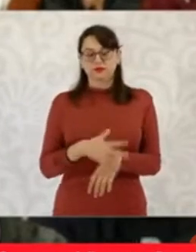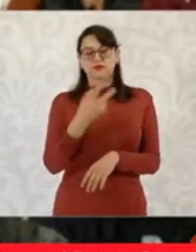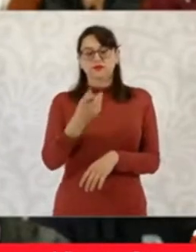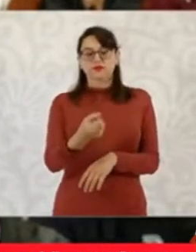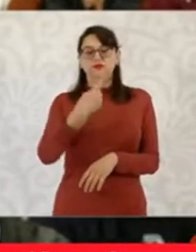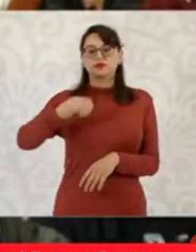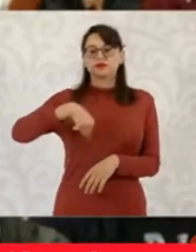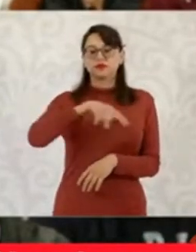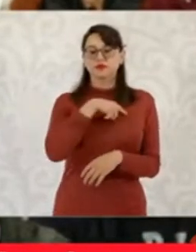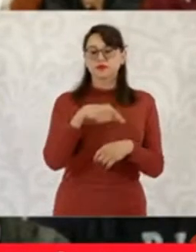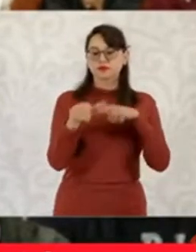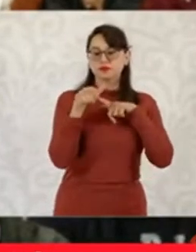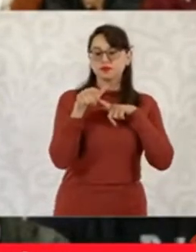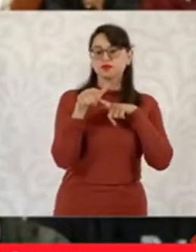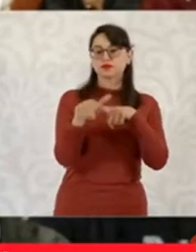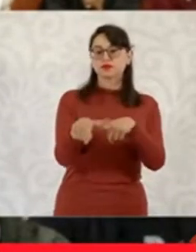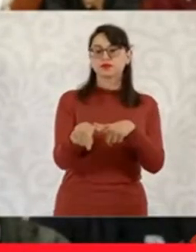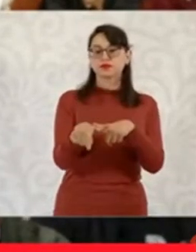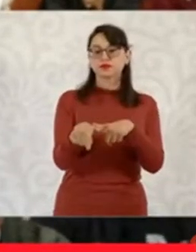pues